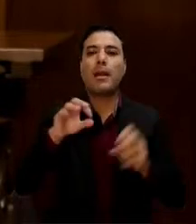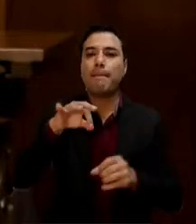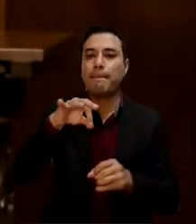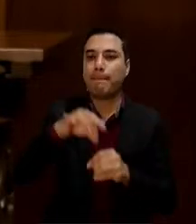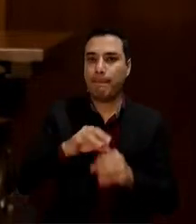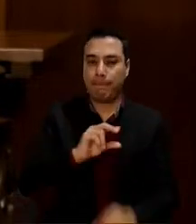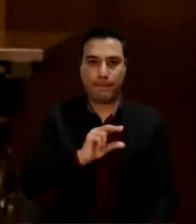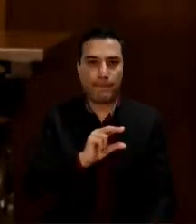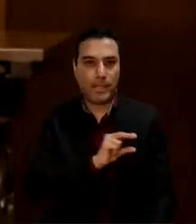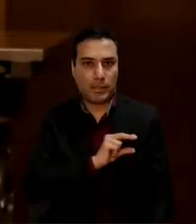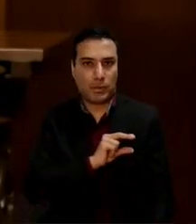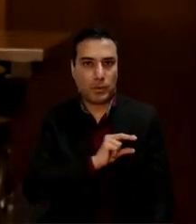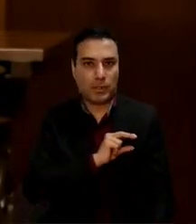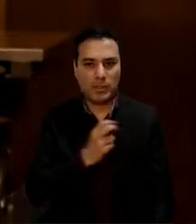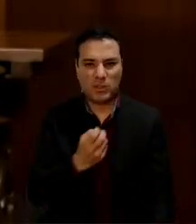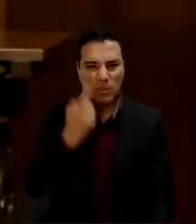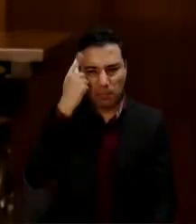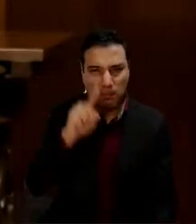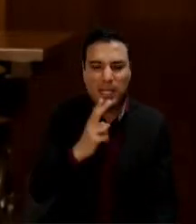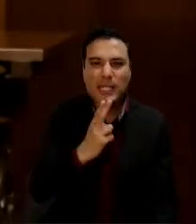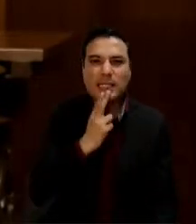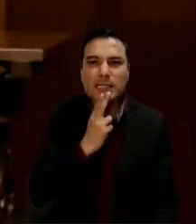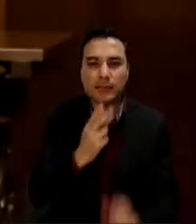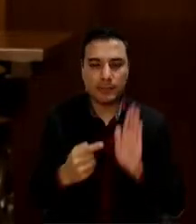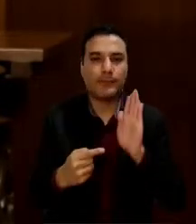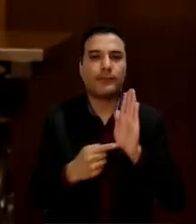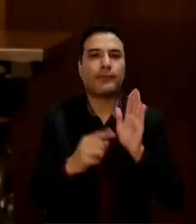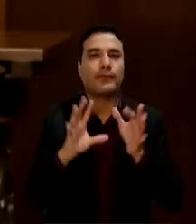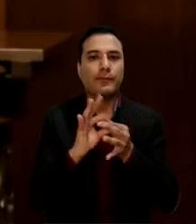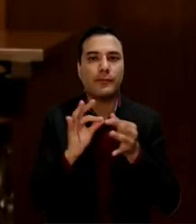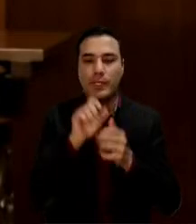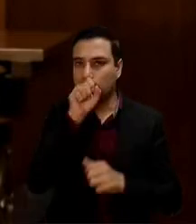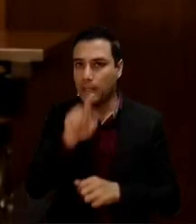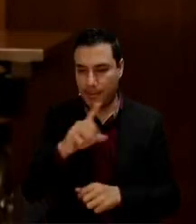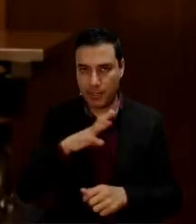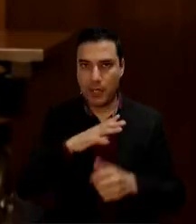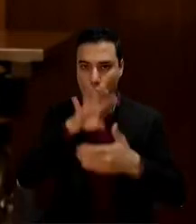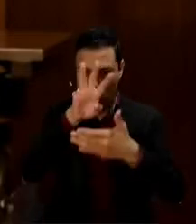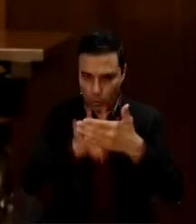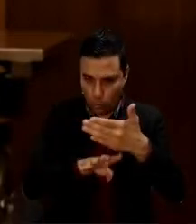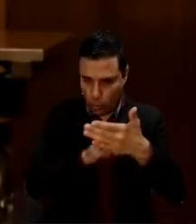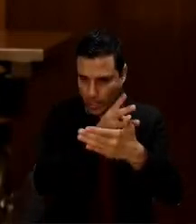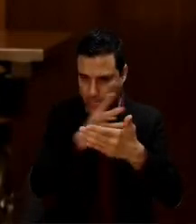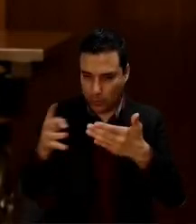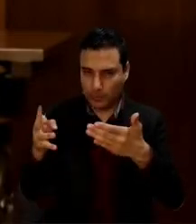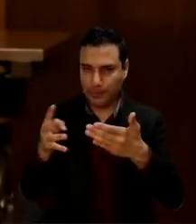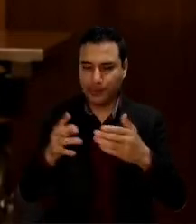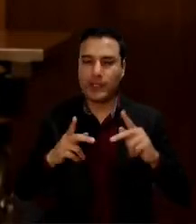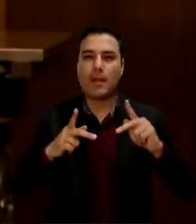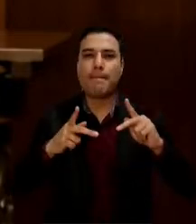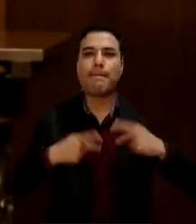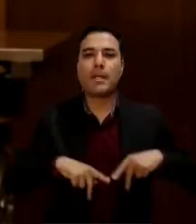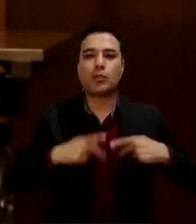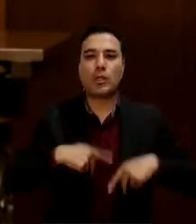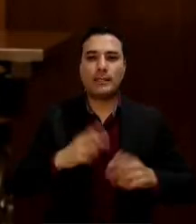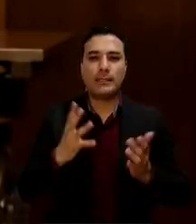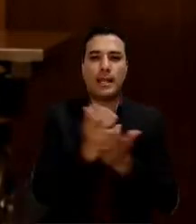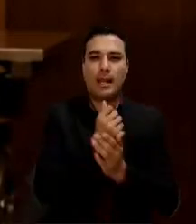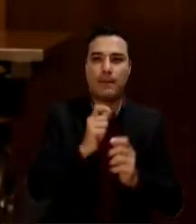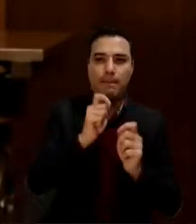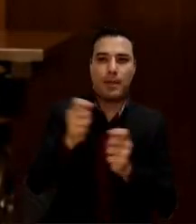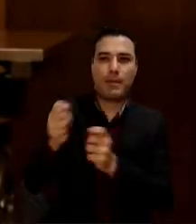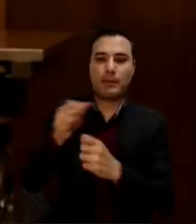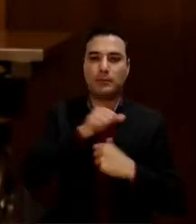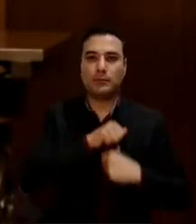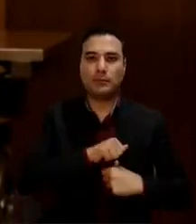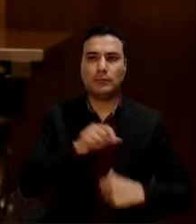sus alcances, además de un cuadro comparativo de representantes de elección popular, los cuales ya cuentan con